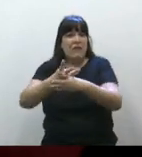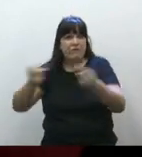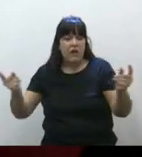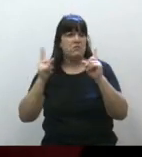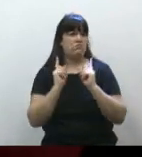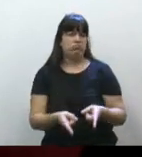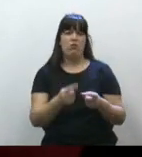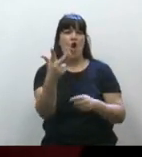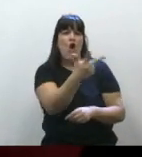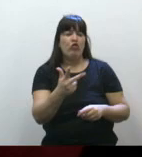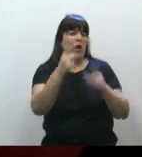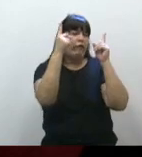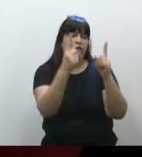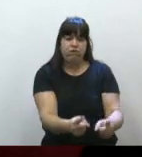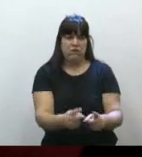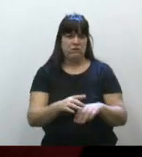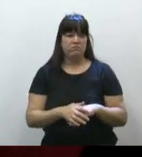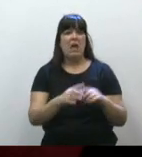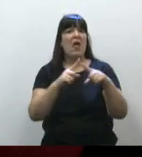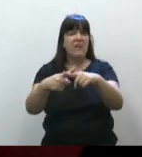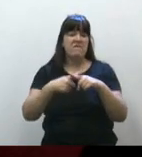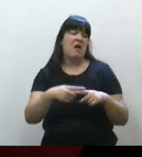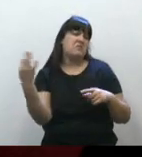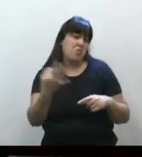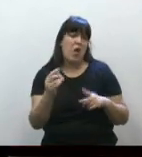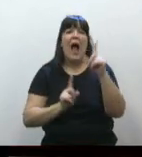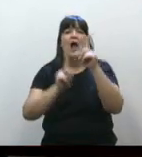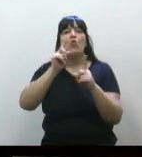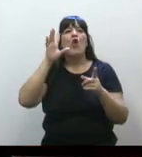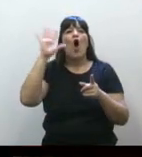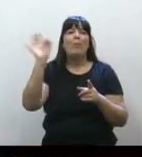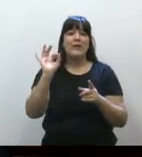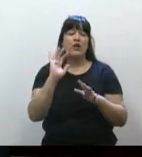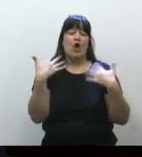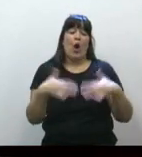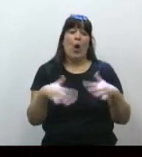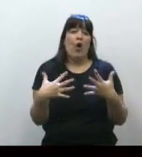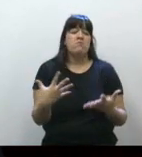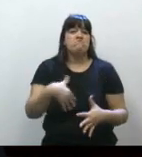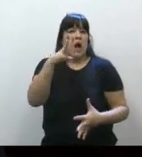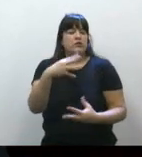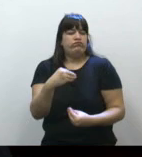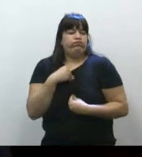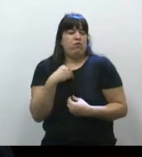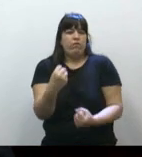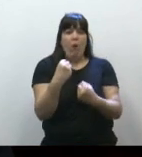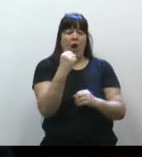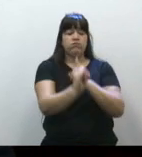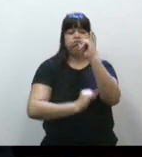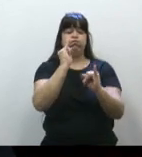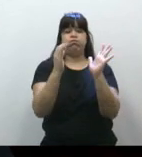y el debate en línea generales fue bueno algunas visiones quizás muy fanatizadas pero pero